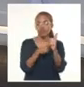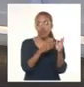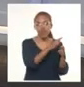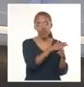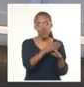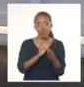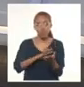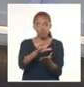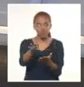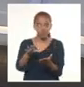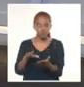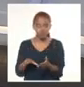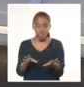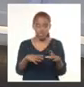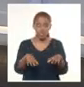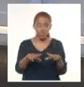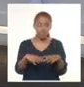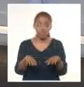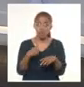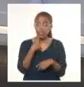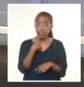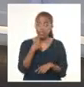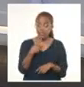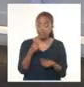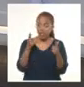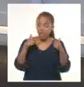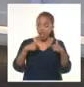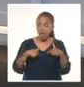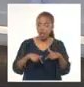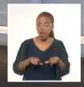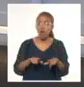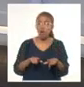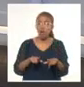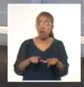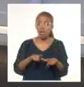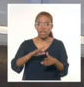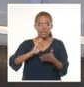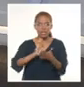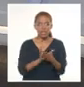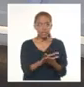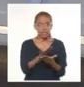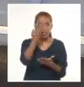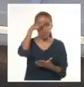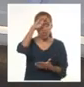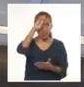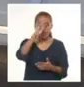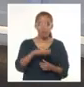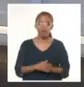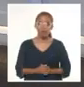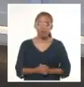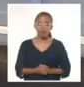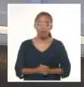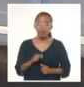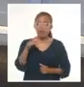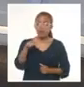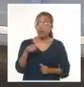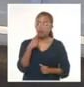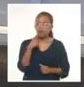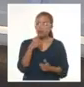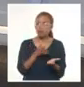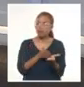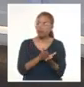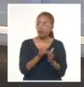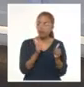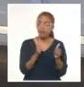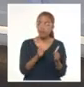anticubanos ya andan desatados diciendo que ahora sí van a barrer con nosotros. Los anuncios de hoy apuntan al camino correcto.